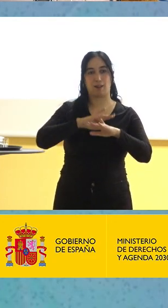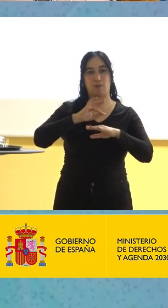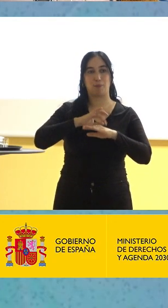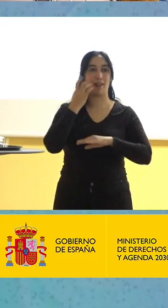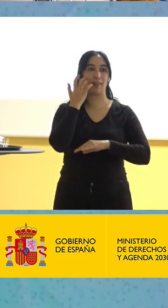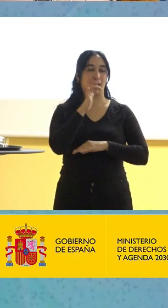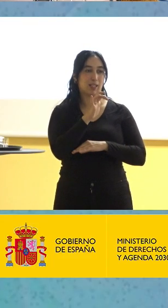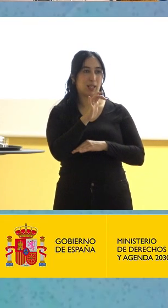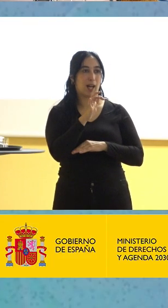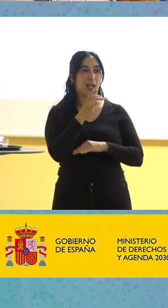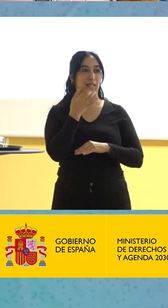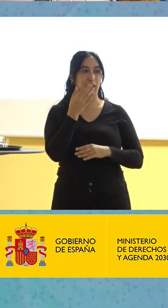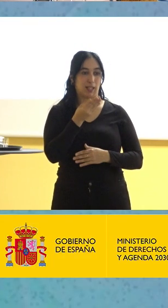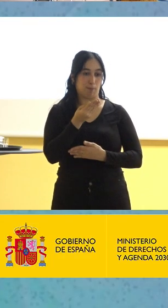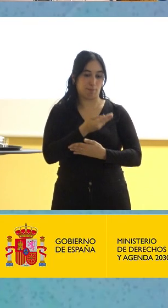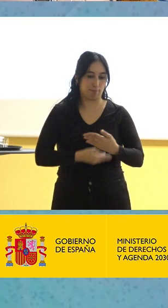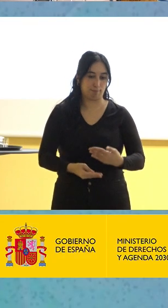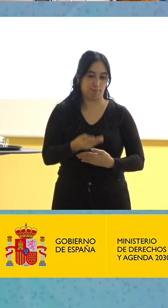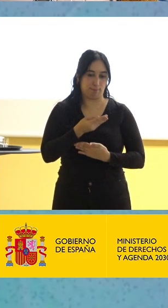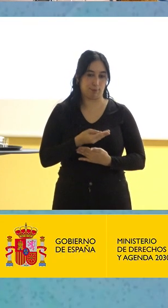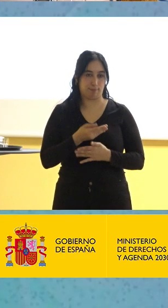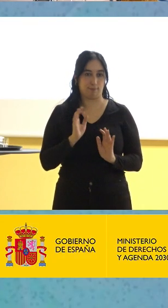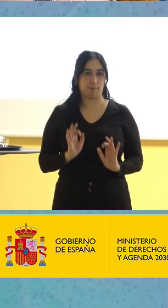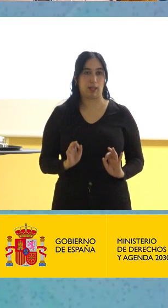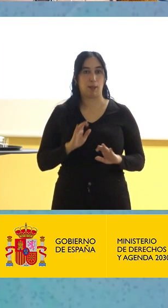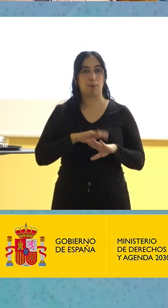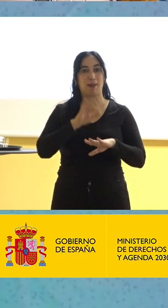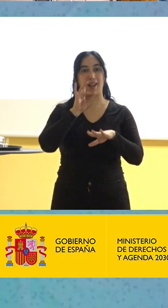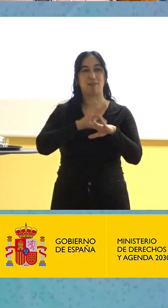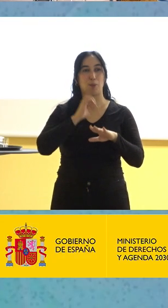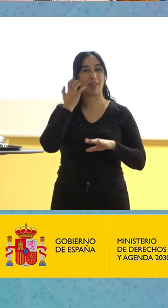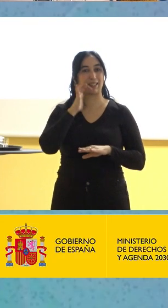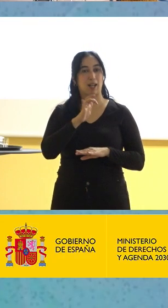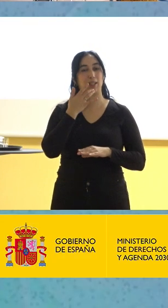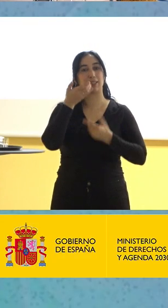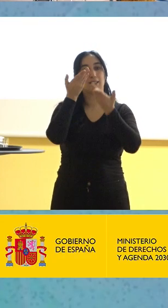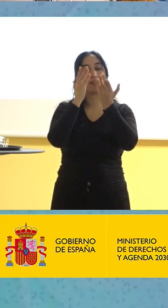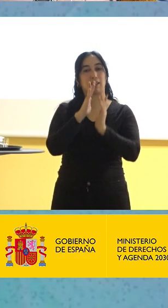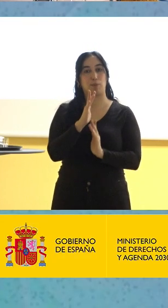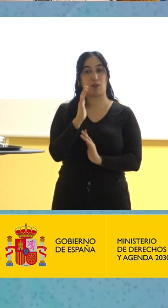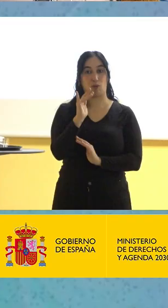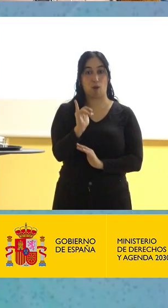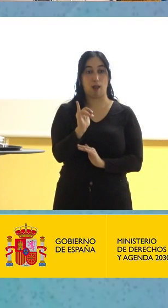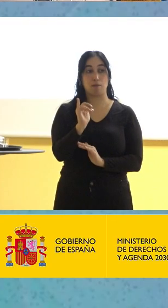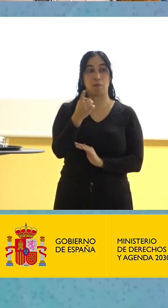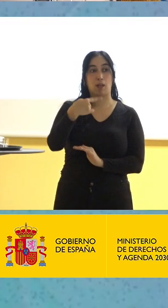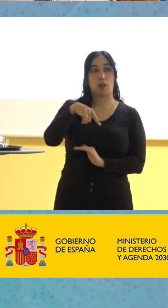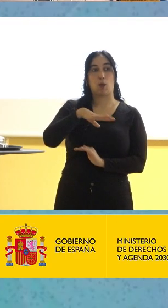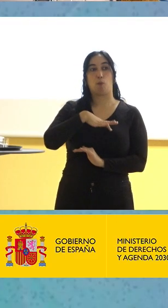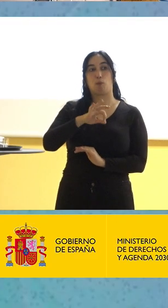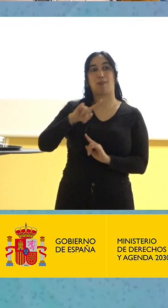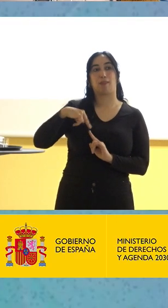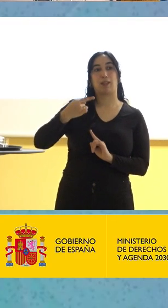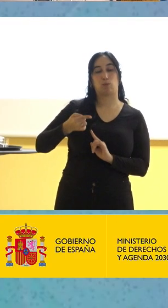raras en el recién nacido, sobre todo para digamos, aquellas enfermedades raras que tienen un tratamiento y que pueden evitar